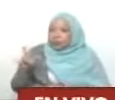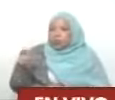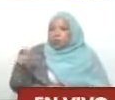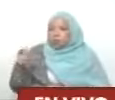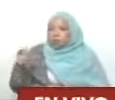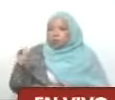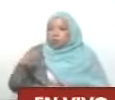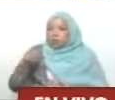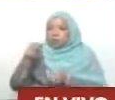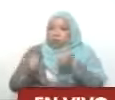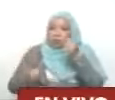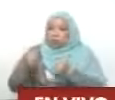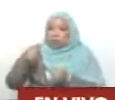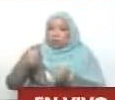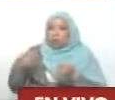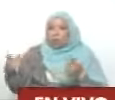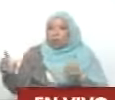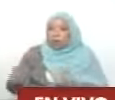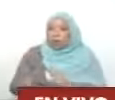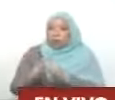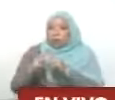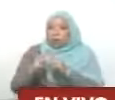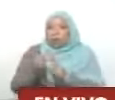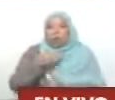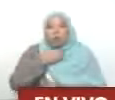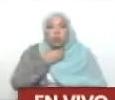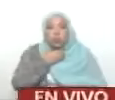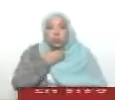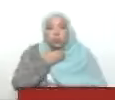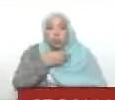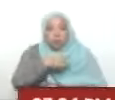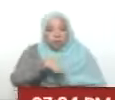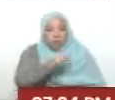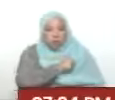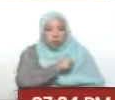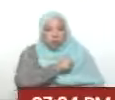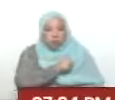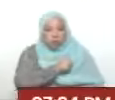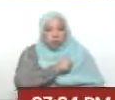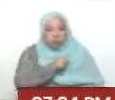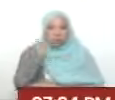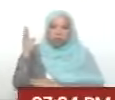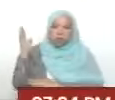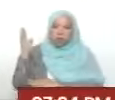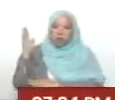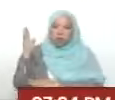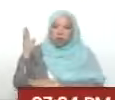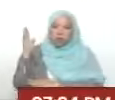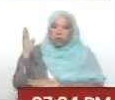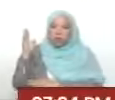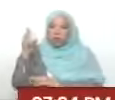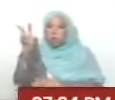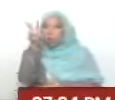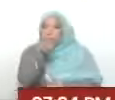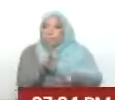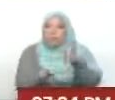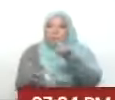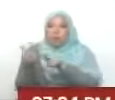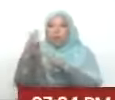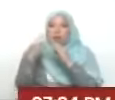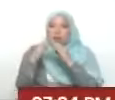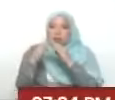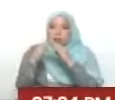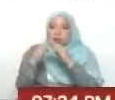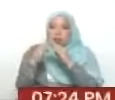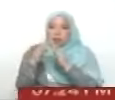bajo, me encuentro con el padre, padre Oscar, ¿verdad? Y empiezo a recorrer las instalaciones. Y